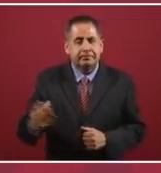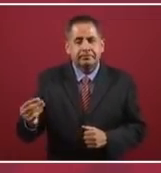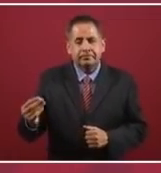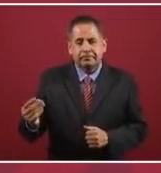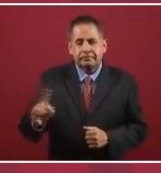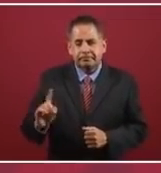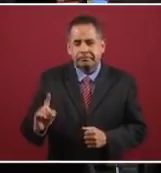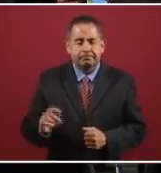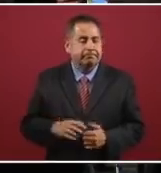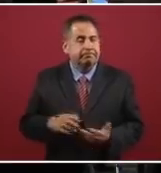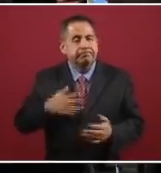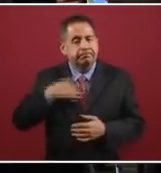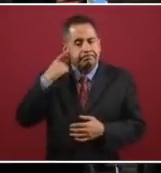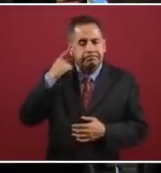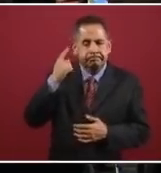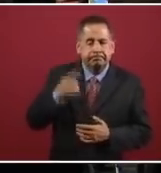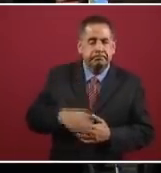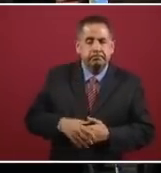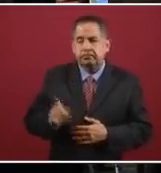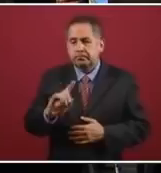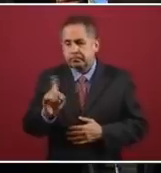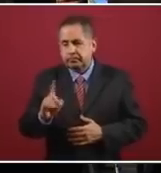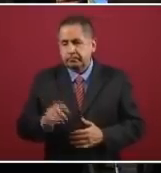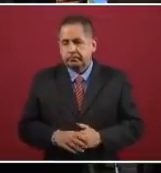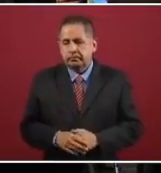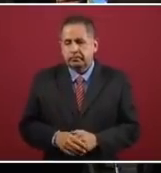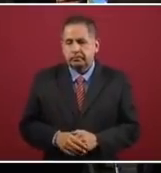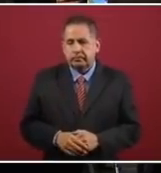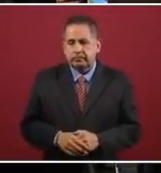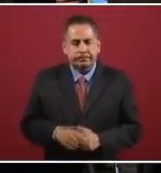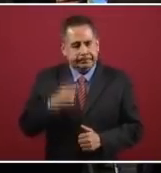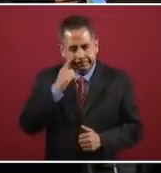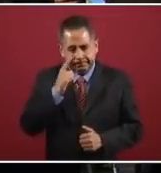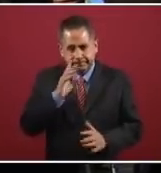No, no, no, no, no, no, no, no, no, no. Miren,